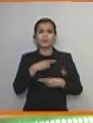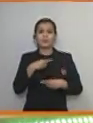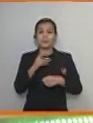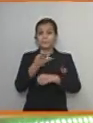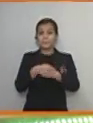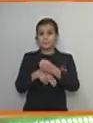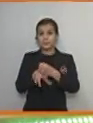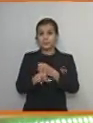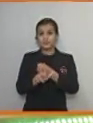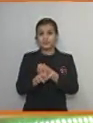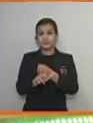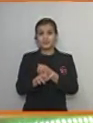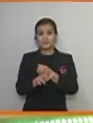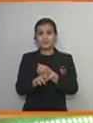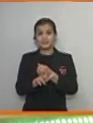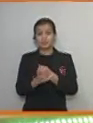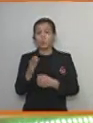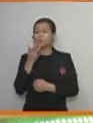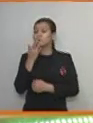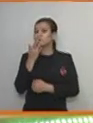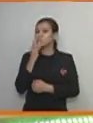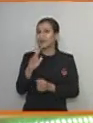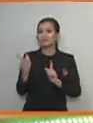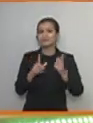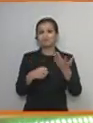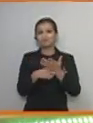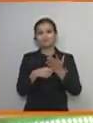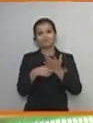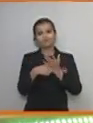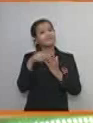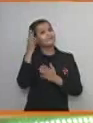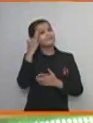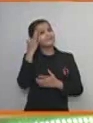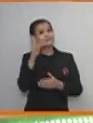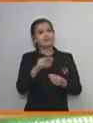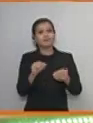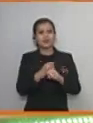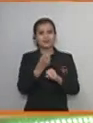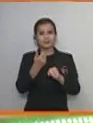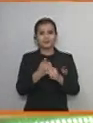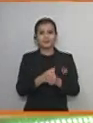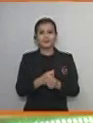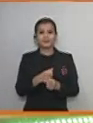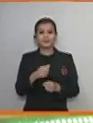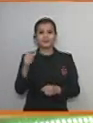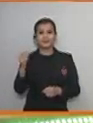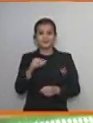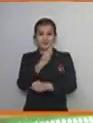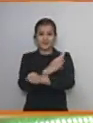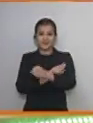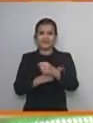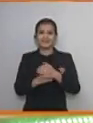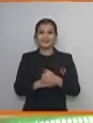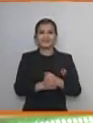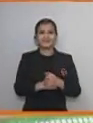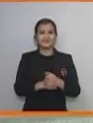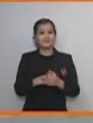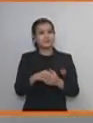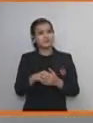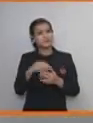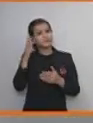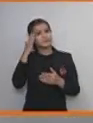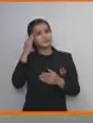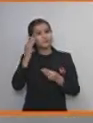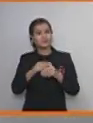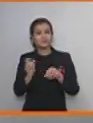ganando con Pega 3, así que ten mucha suerte con tu boleto en mano porque se vienen los tres números favorecidos para esta bella tarde. Primer número ganador,